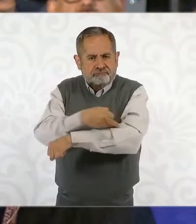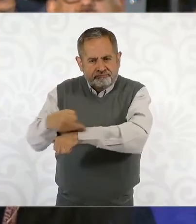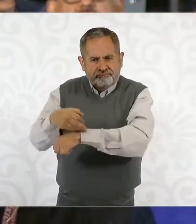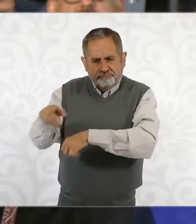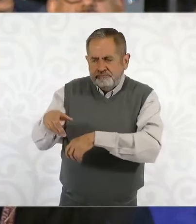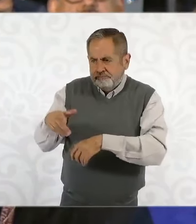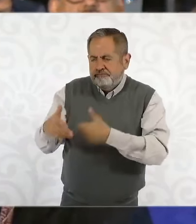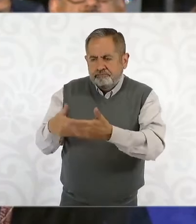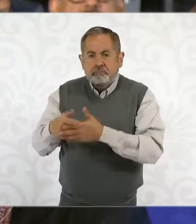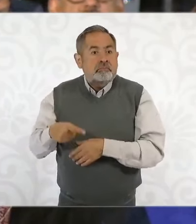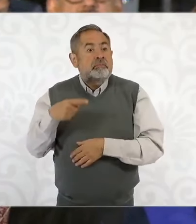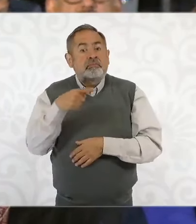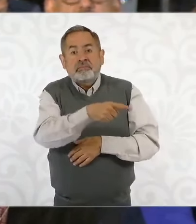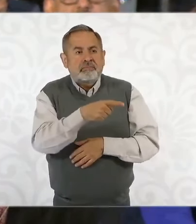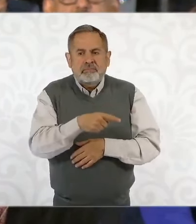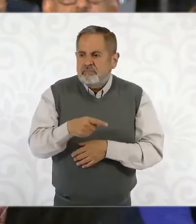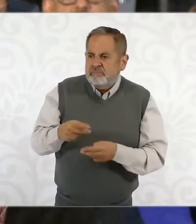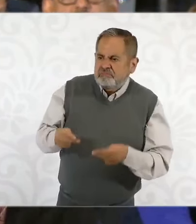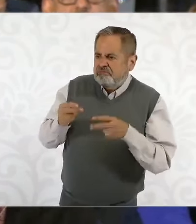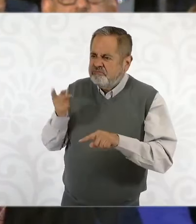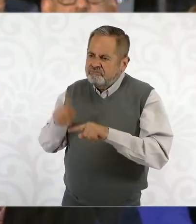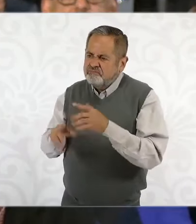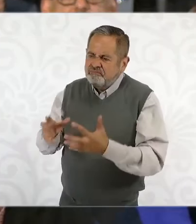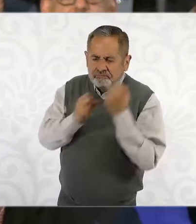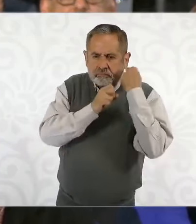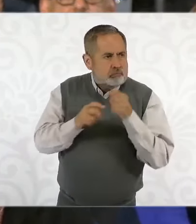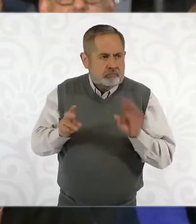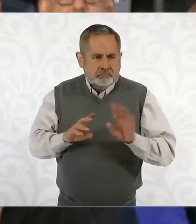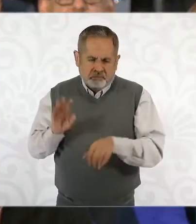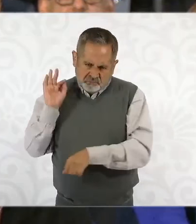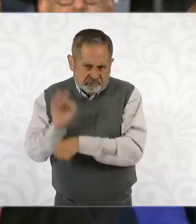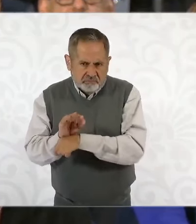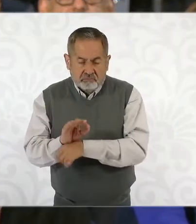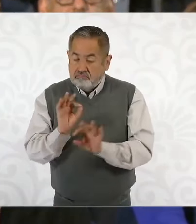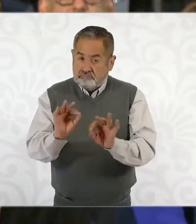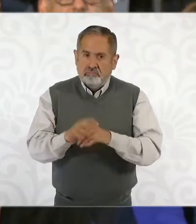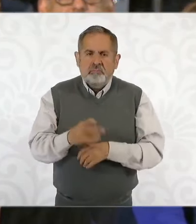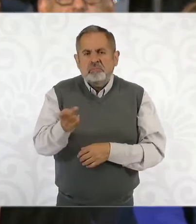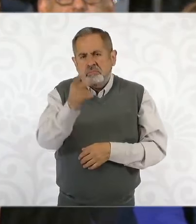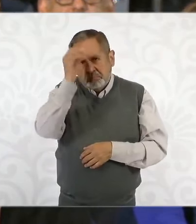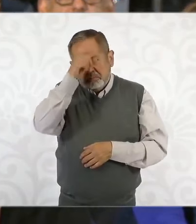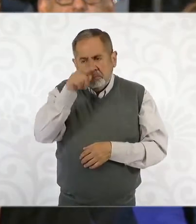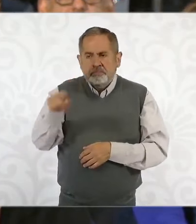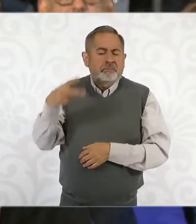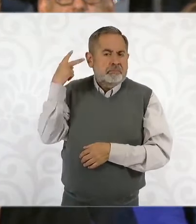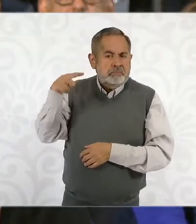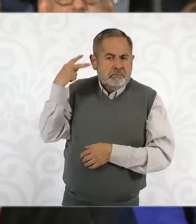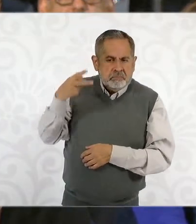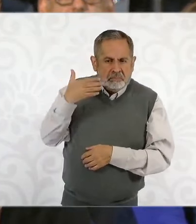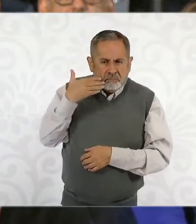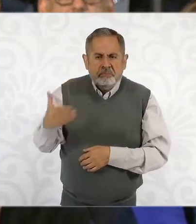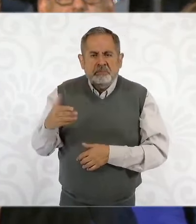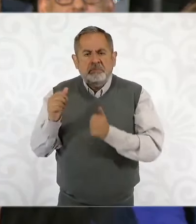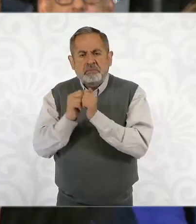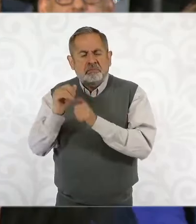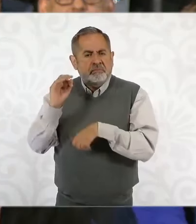despojo inmobiliario allá en Veracruz. En este contexto, presidenta, ¿cómo evalúa el trabajo que está realizando Veracruz en coordinación con la Federación y con los estados